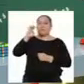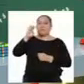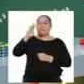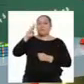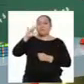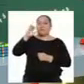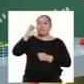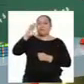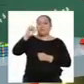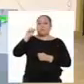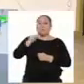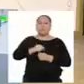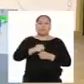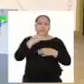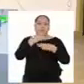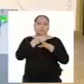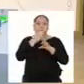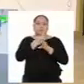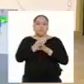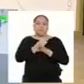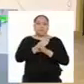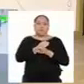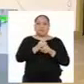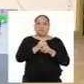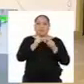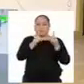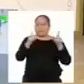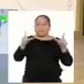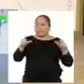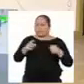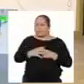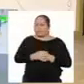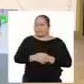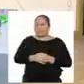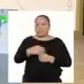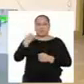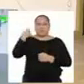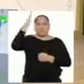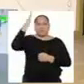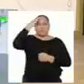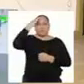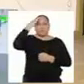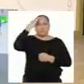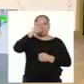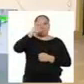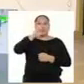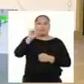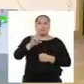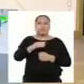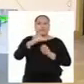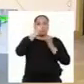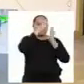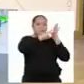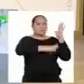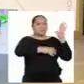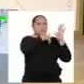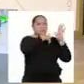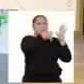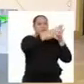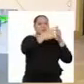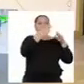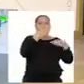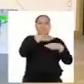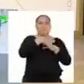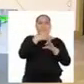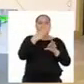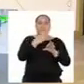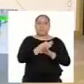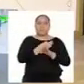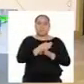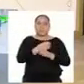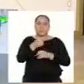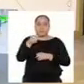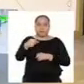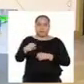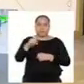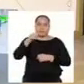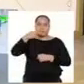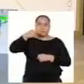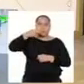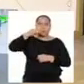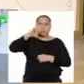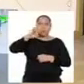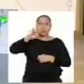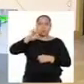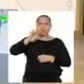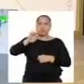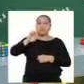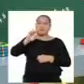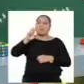sistema de ecuaciones lineales. Además, ahora ya sabemos utilizar tablas como una herramienta de la estrategia heurística para hallar